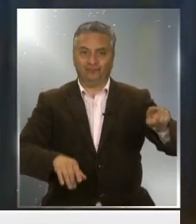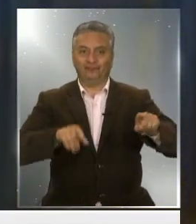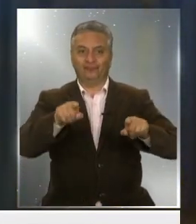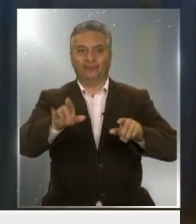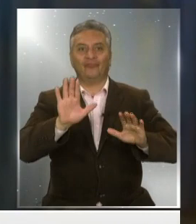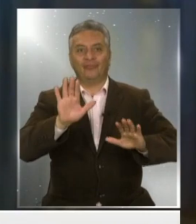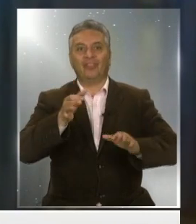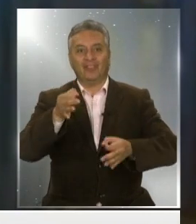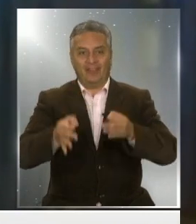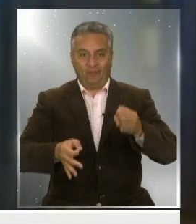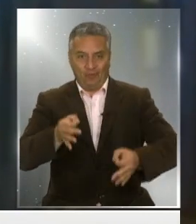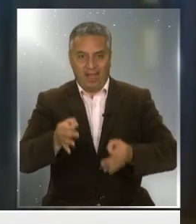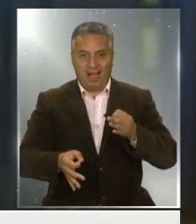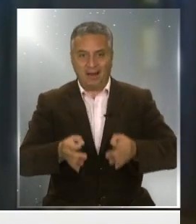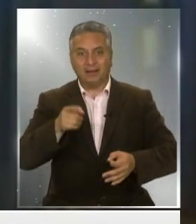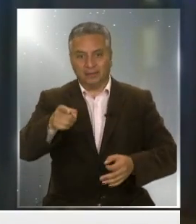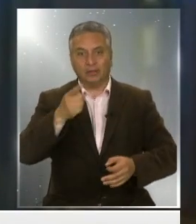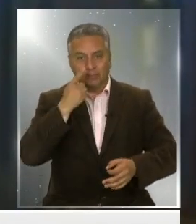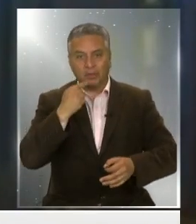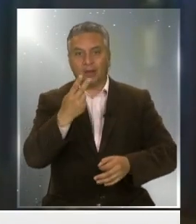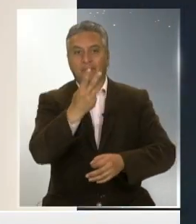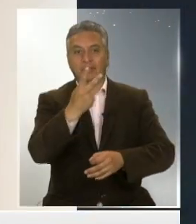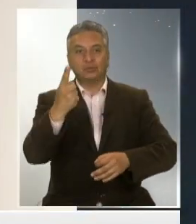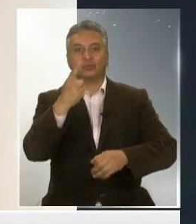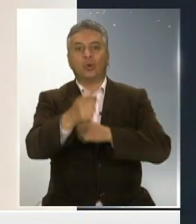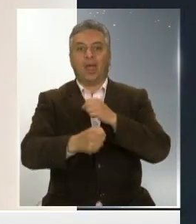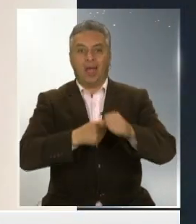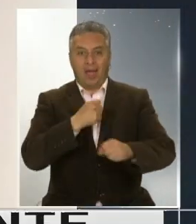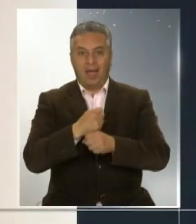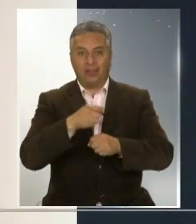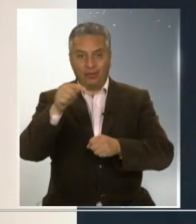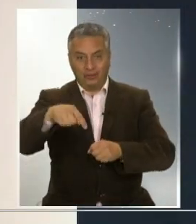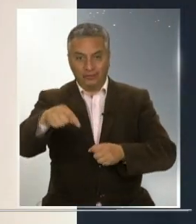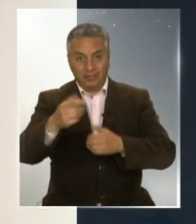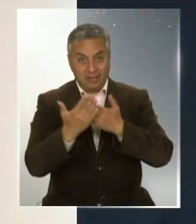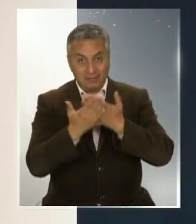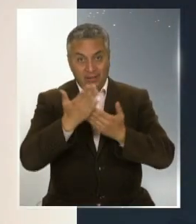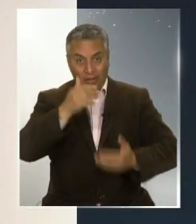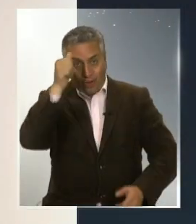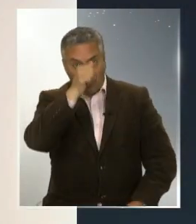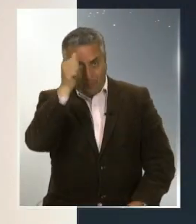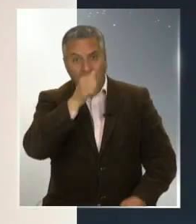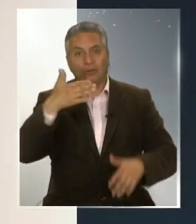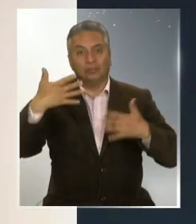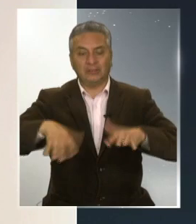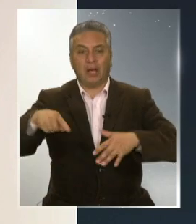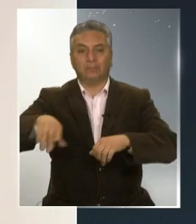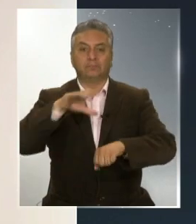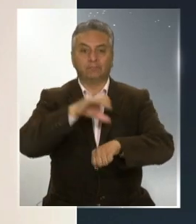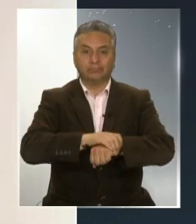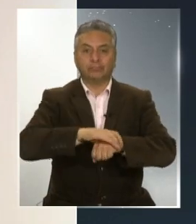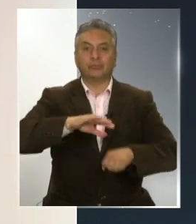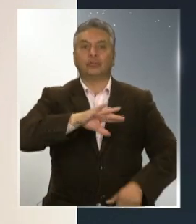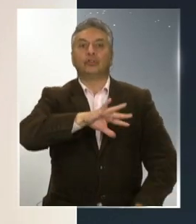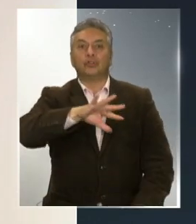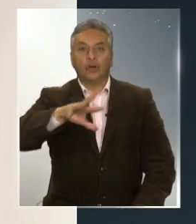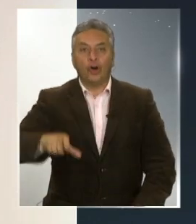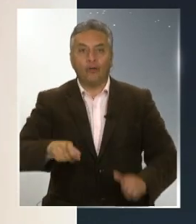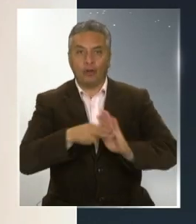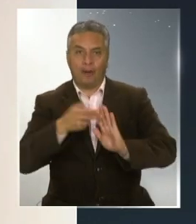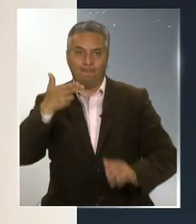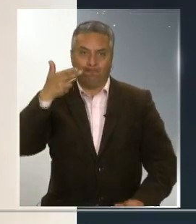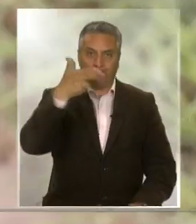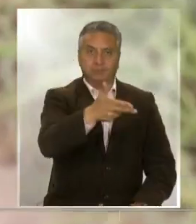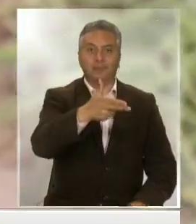preventiva quedó el imputado de 21 años de edad que la mañana de este domingo fue detenido por el delito de robo con intimidación a